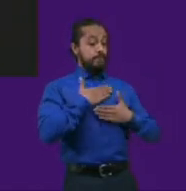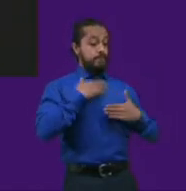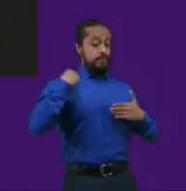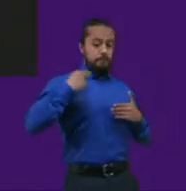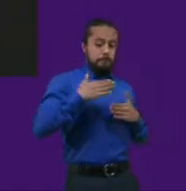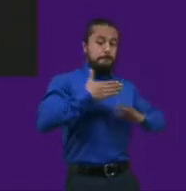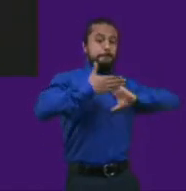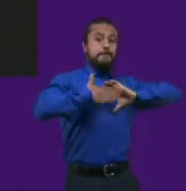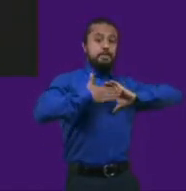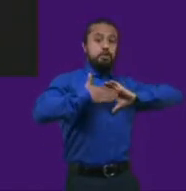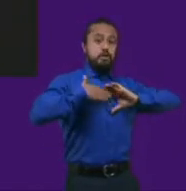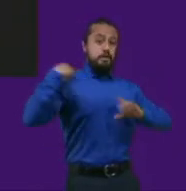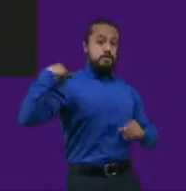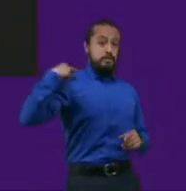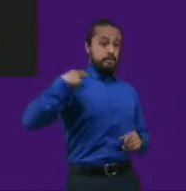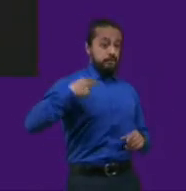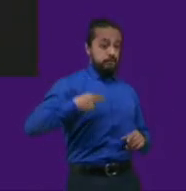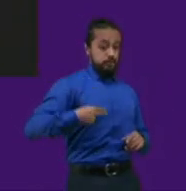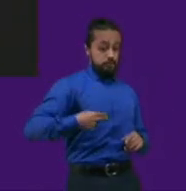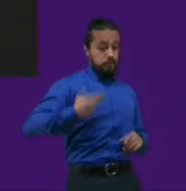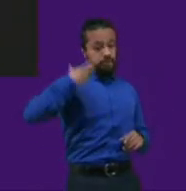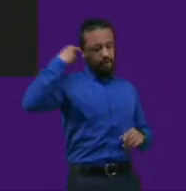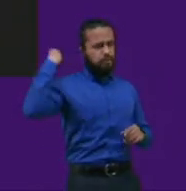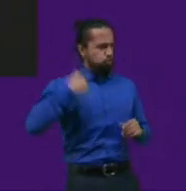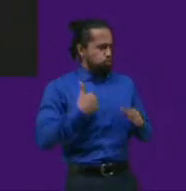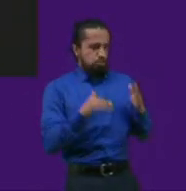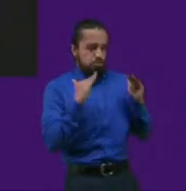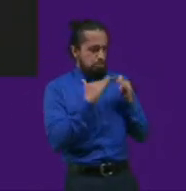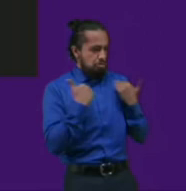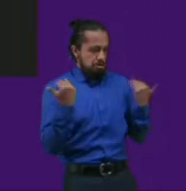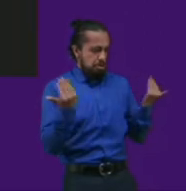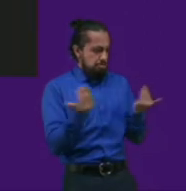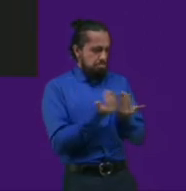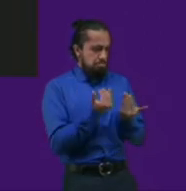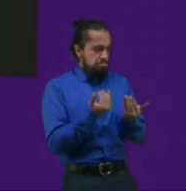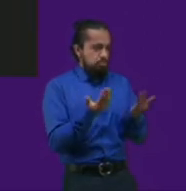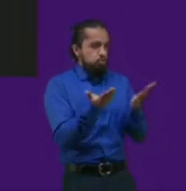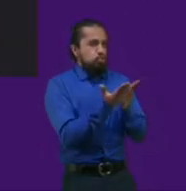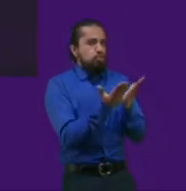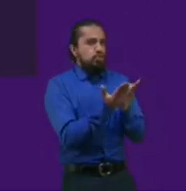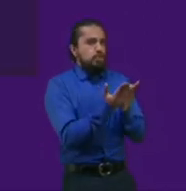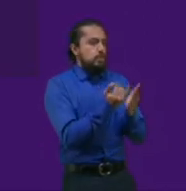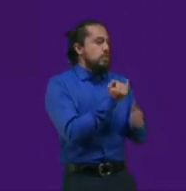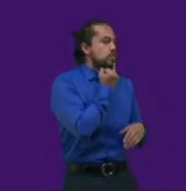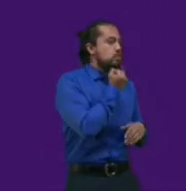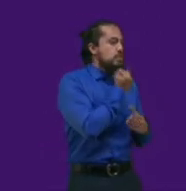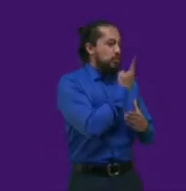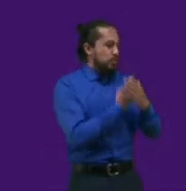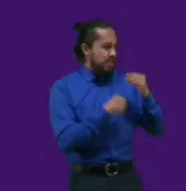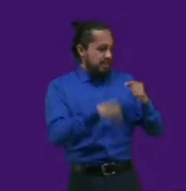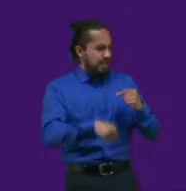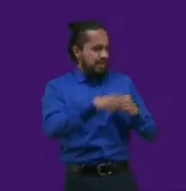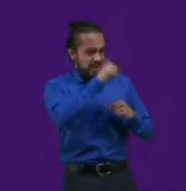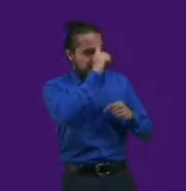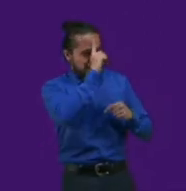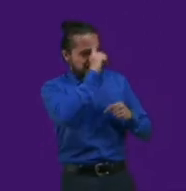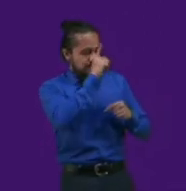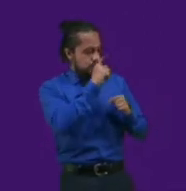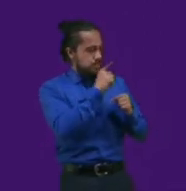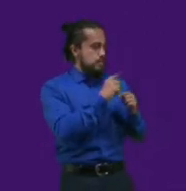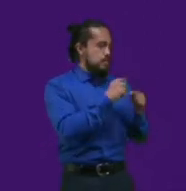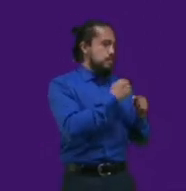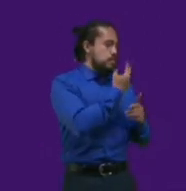personal. Cuando pues yo estudié en un colegio, bilingüe, es el colegio alemán aquí en Medellín. Entonces siempre tuve